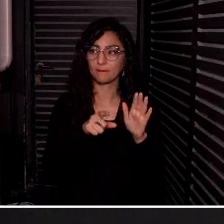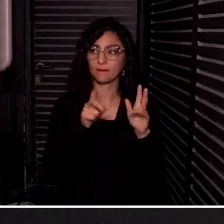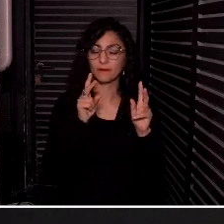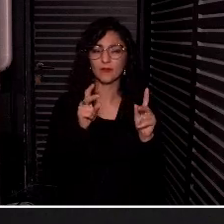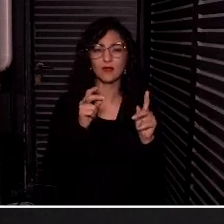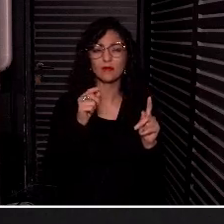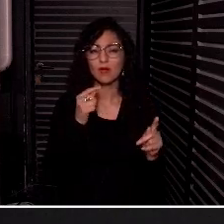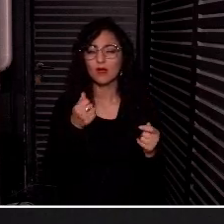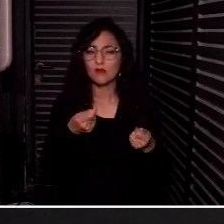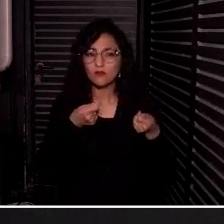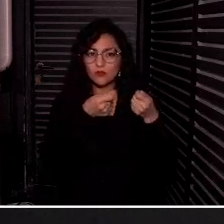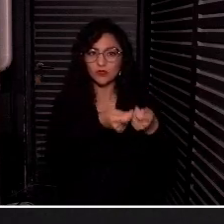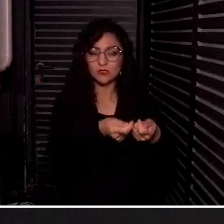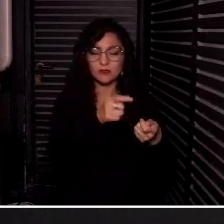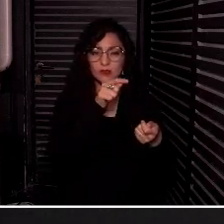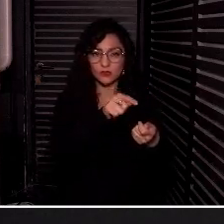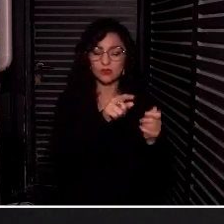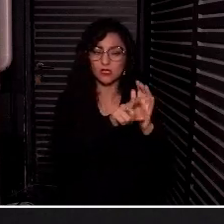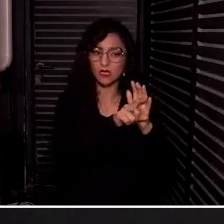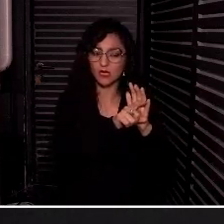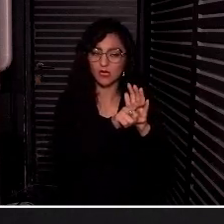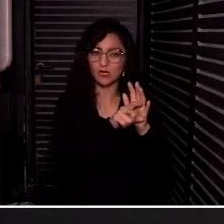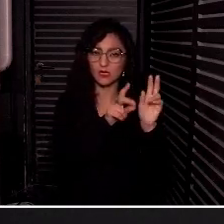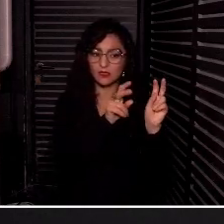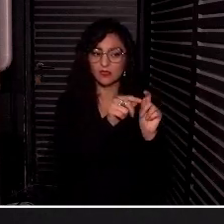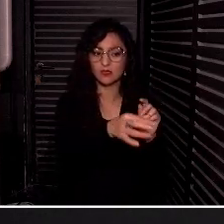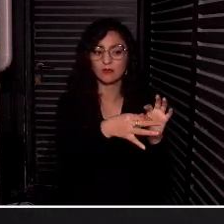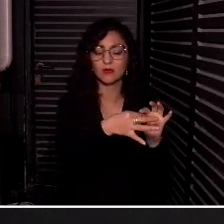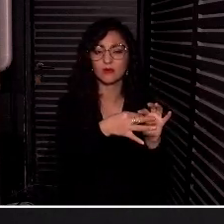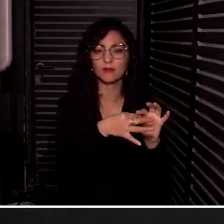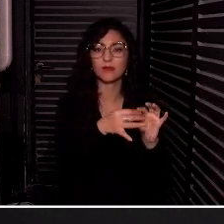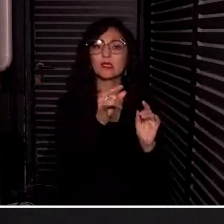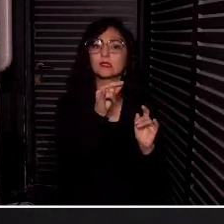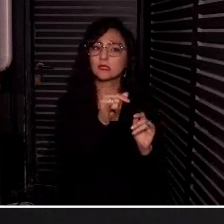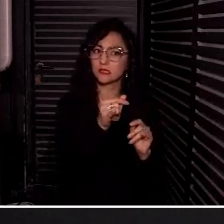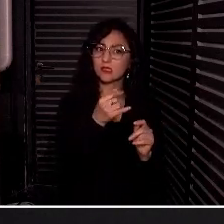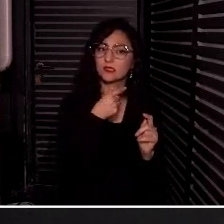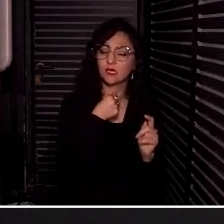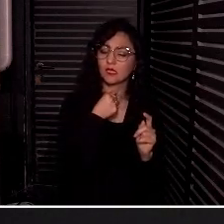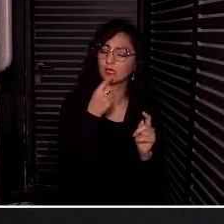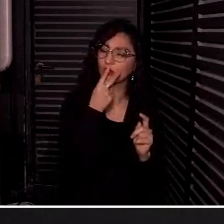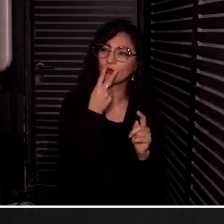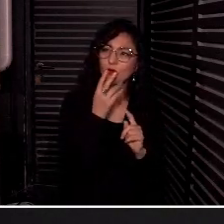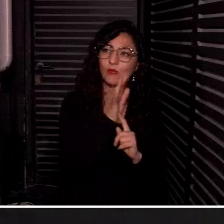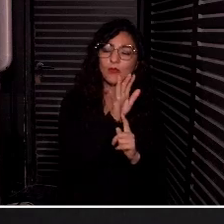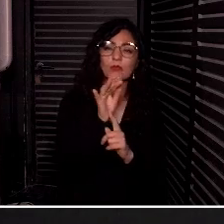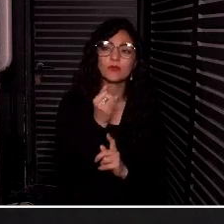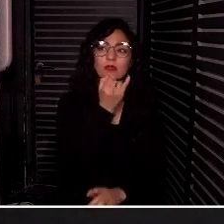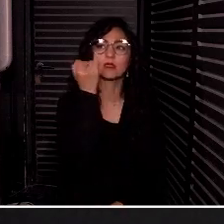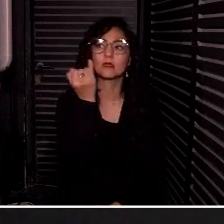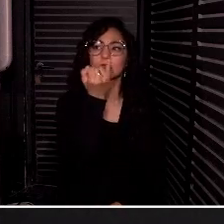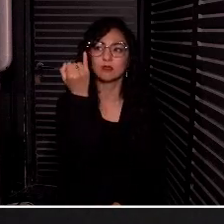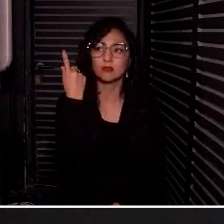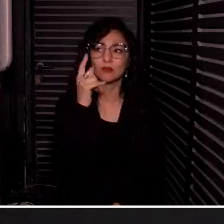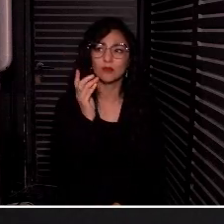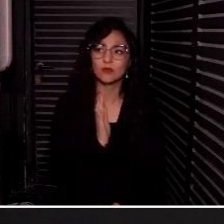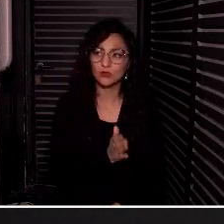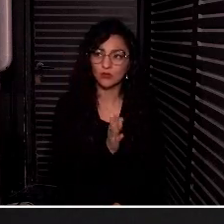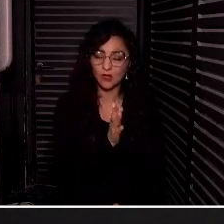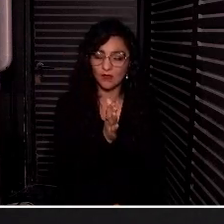del financiamiento si tuvo luces de de Independencia y que hoy día todavía sigue